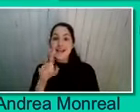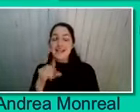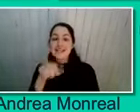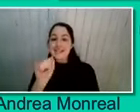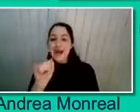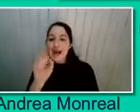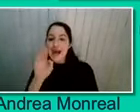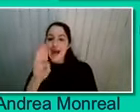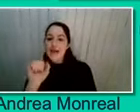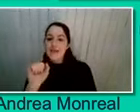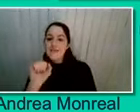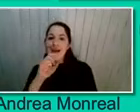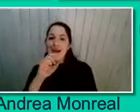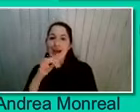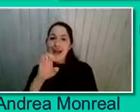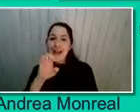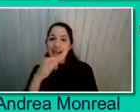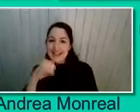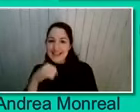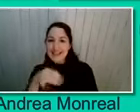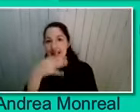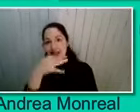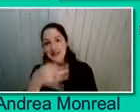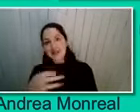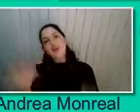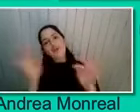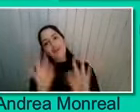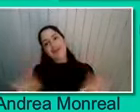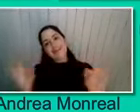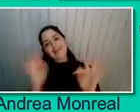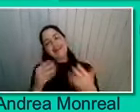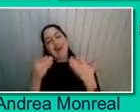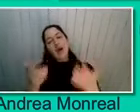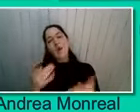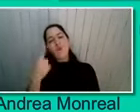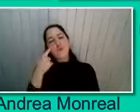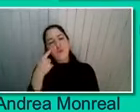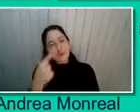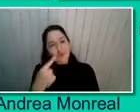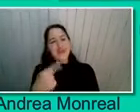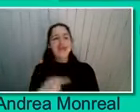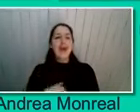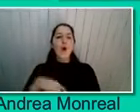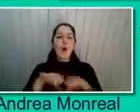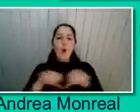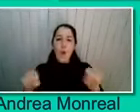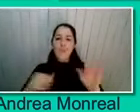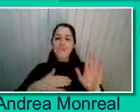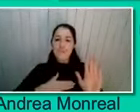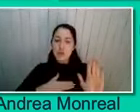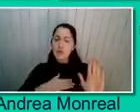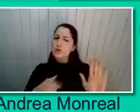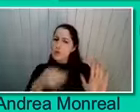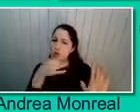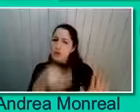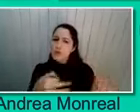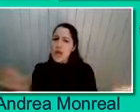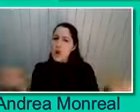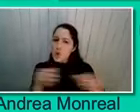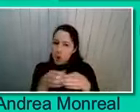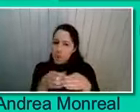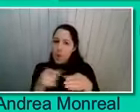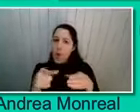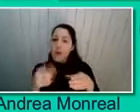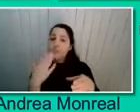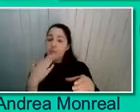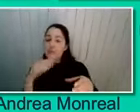realizado. Dice que se nota que están muy comprometidos, y dice: Andrea y el equipo son absolutamente lo máximo. Le recordamos